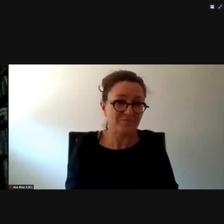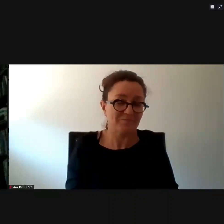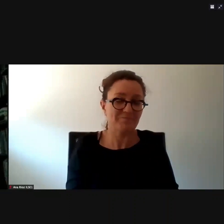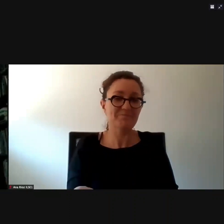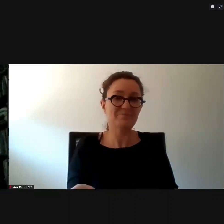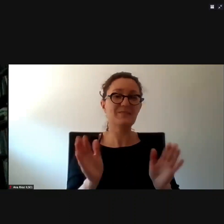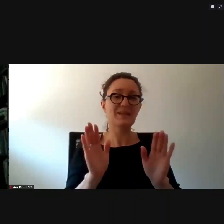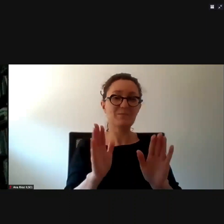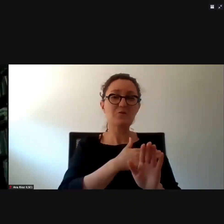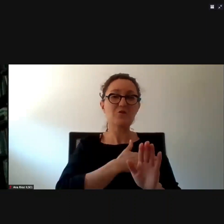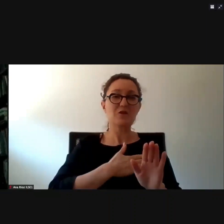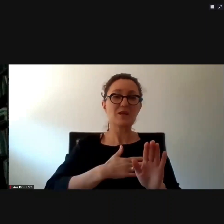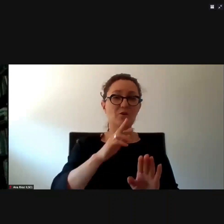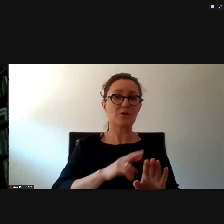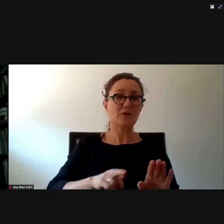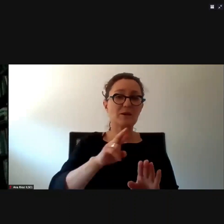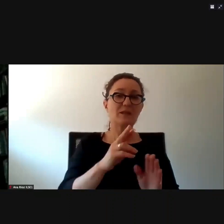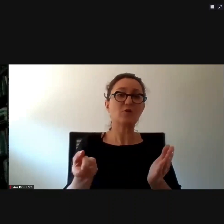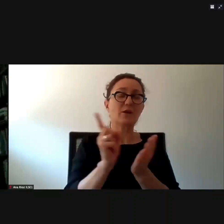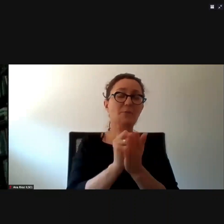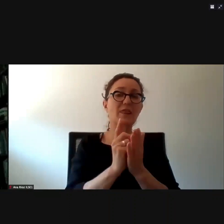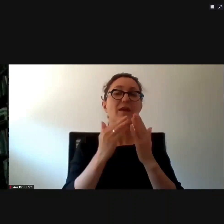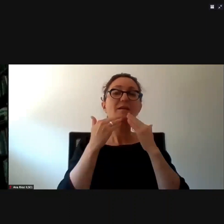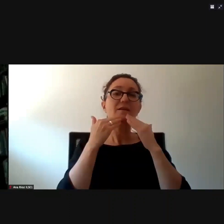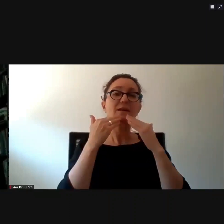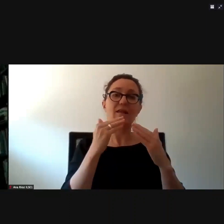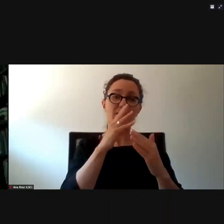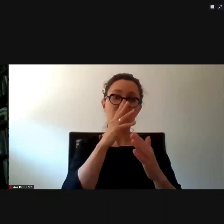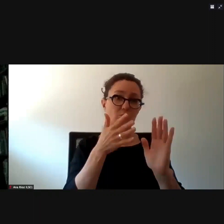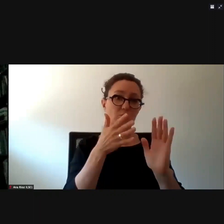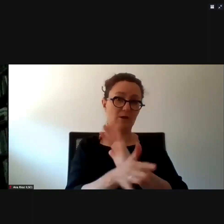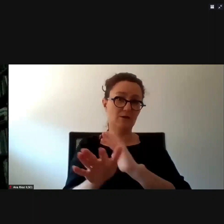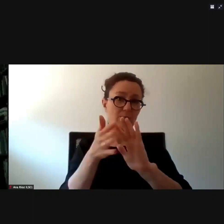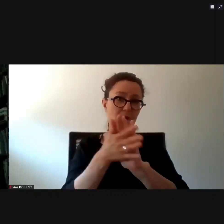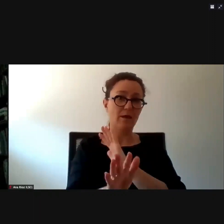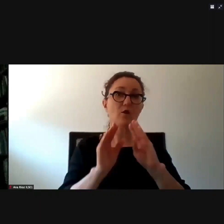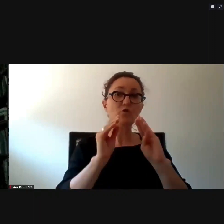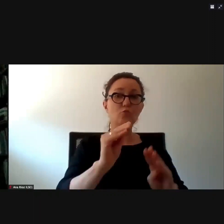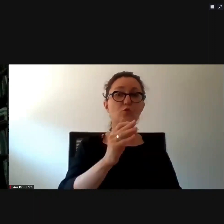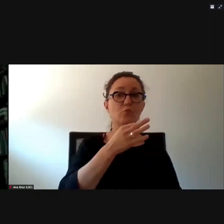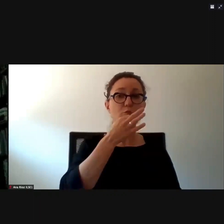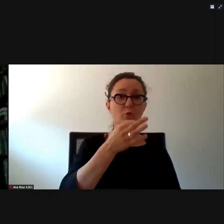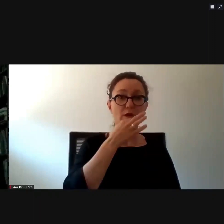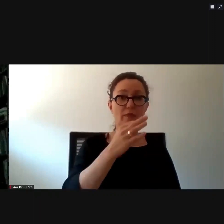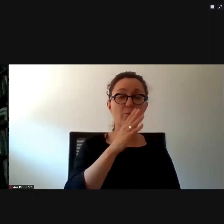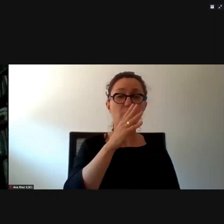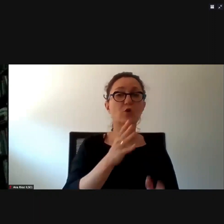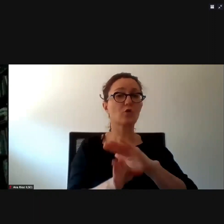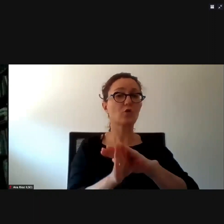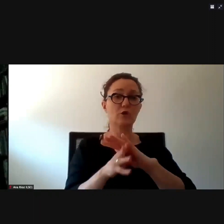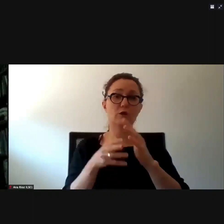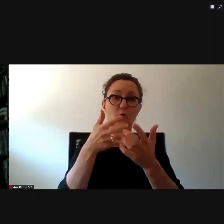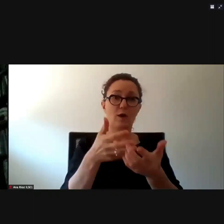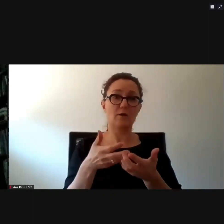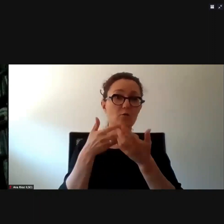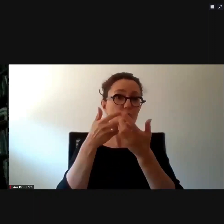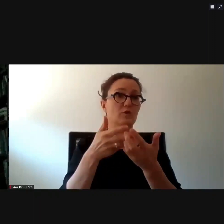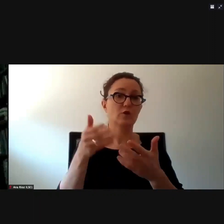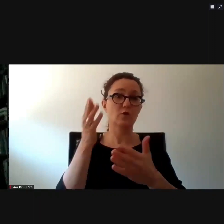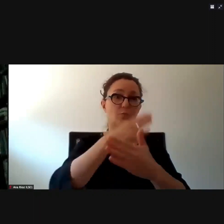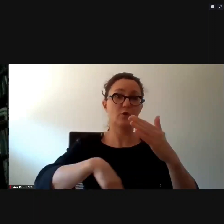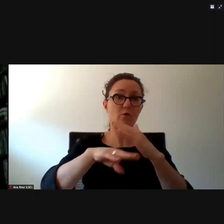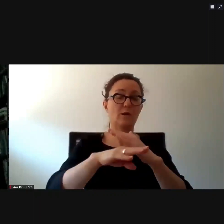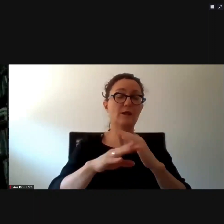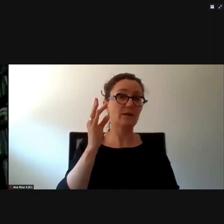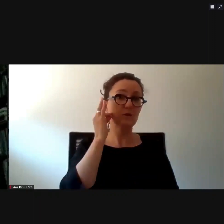quiero reiterarte, darte las gracias por todas tus explicaciones, por tu ponencia, por seguir luchando por la igualdad de las mujeres,